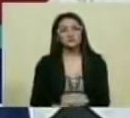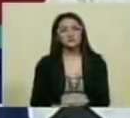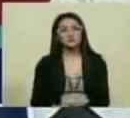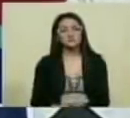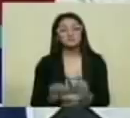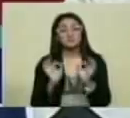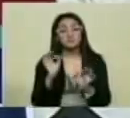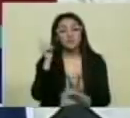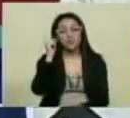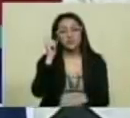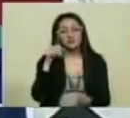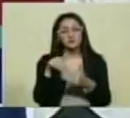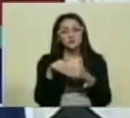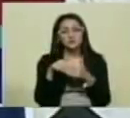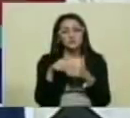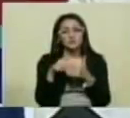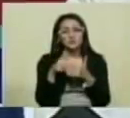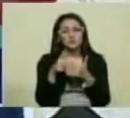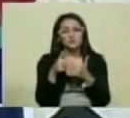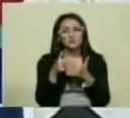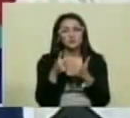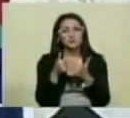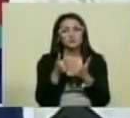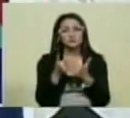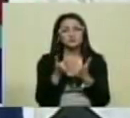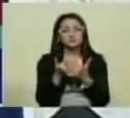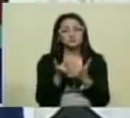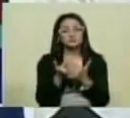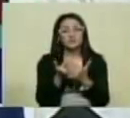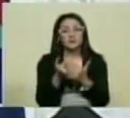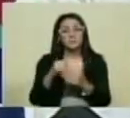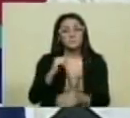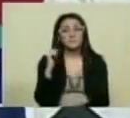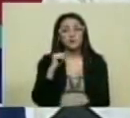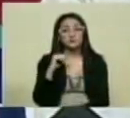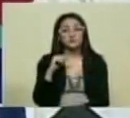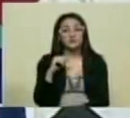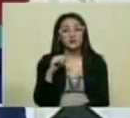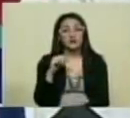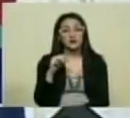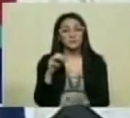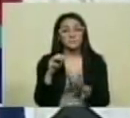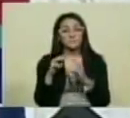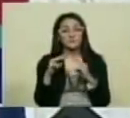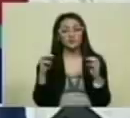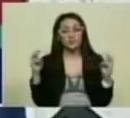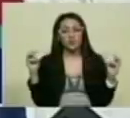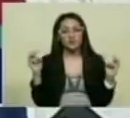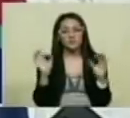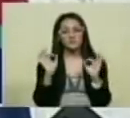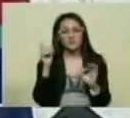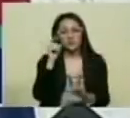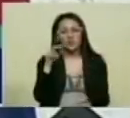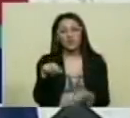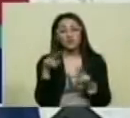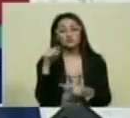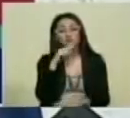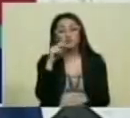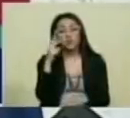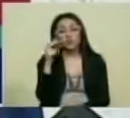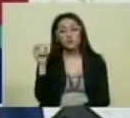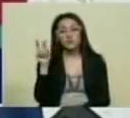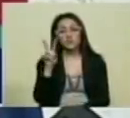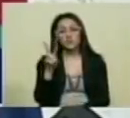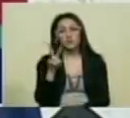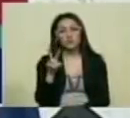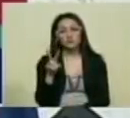día amanecimos tomando la Policía Metropolitana. Ese día, 12 de octubre de 2002, estábamos